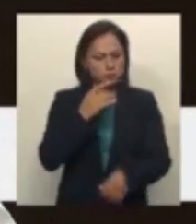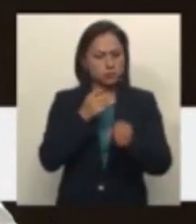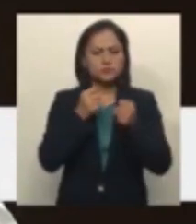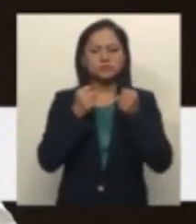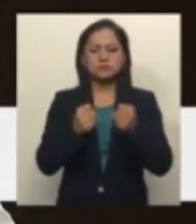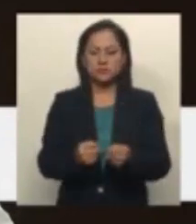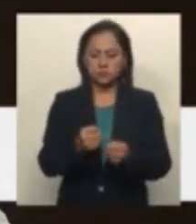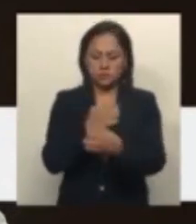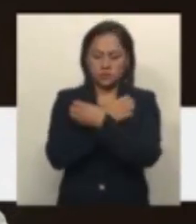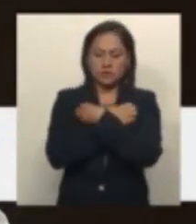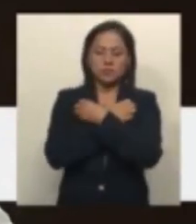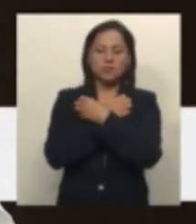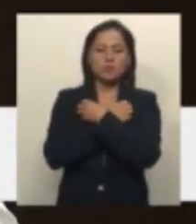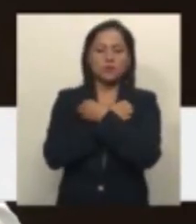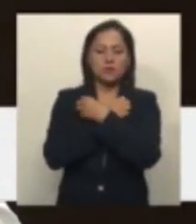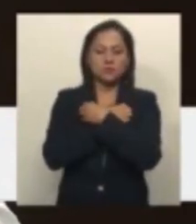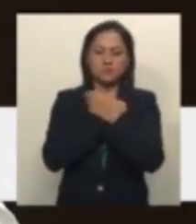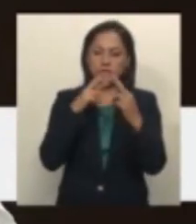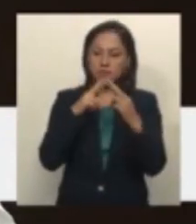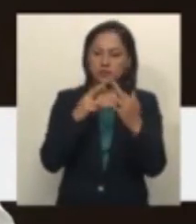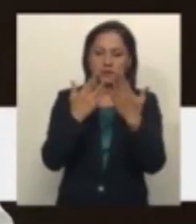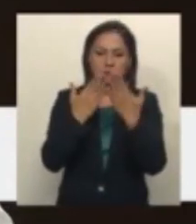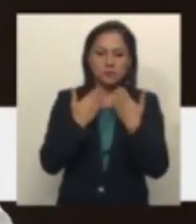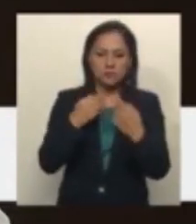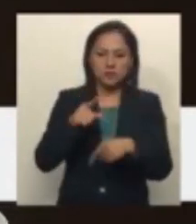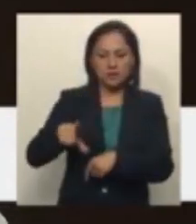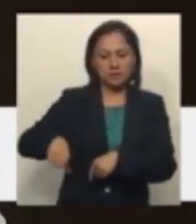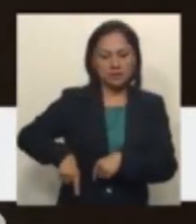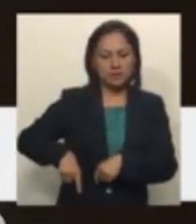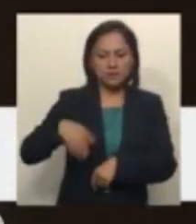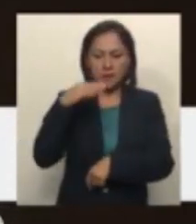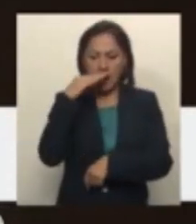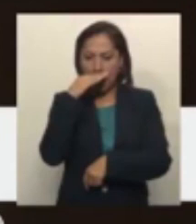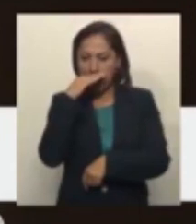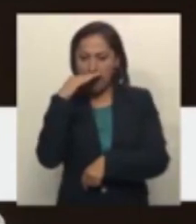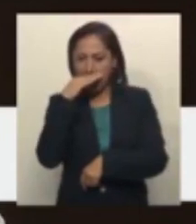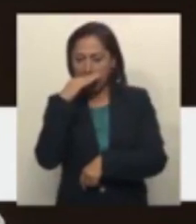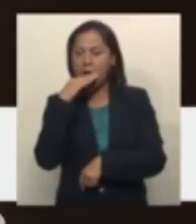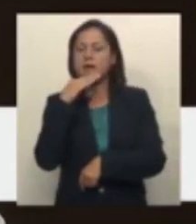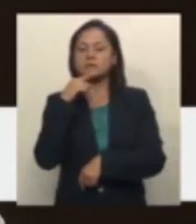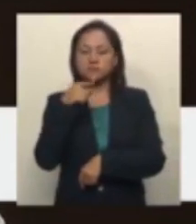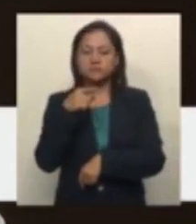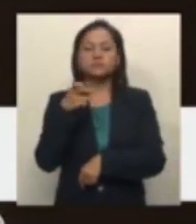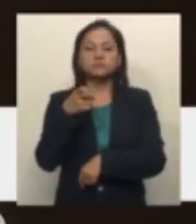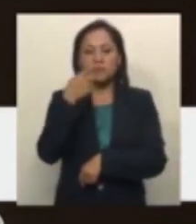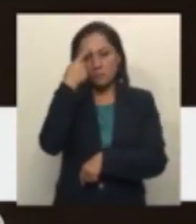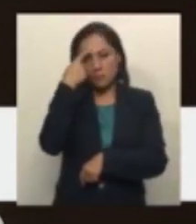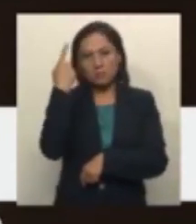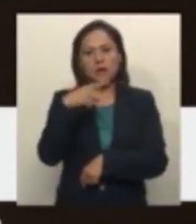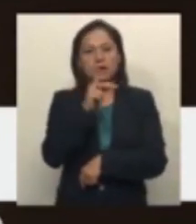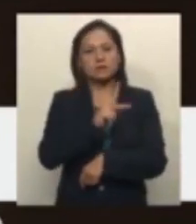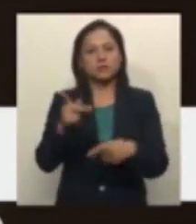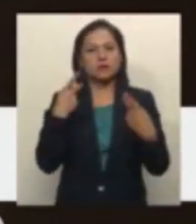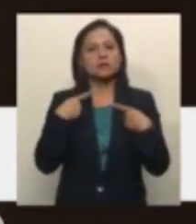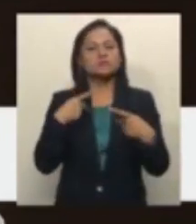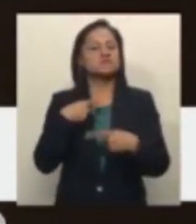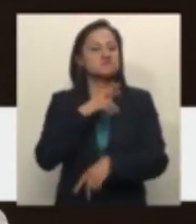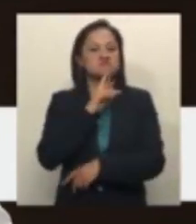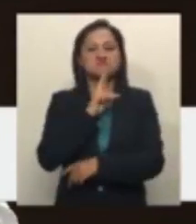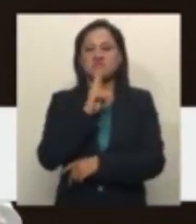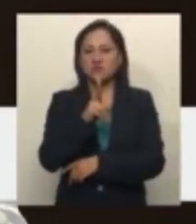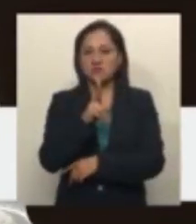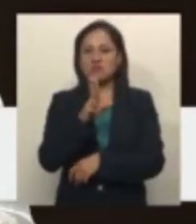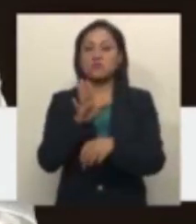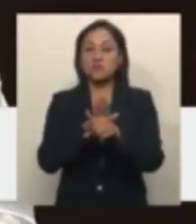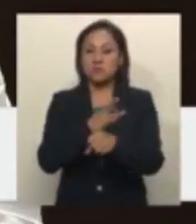lo mejor para nuestro pueblo. Por ello, considero un timbre de orgullo,